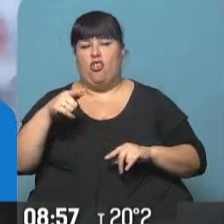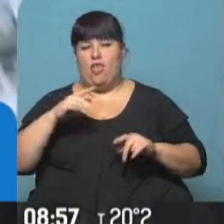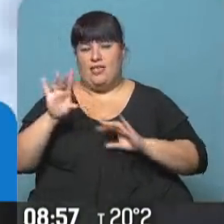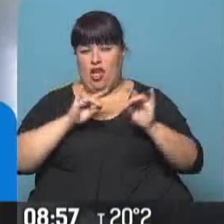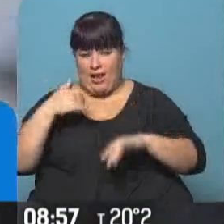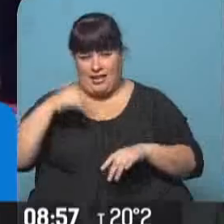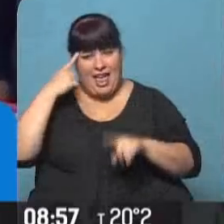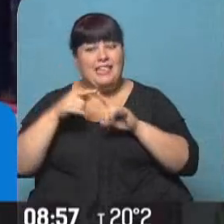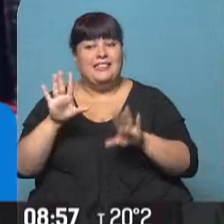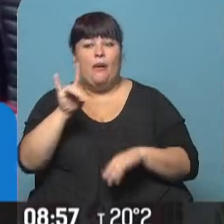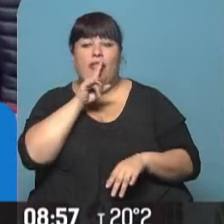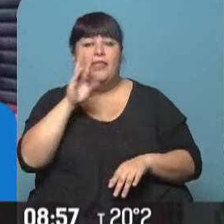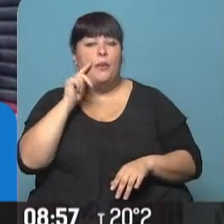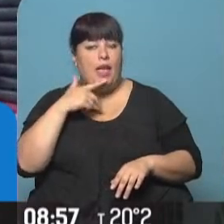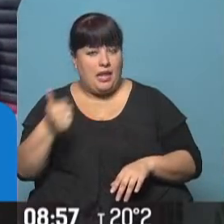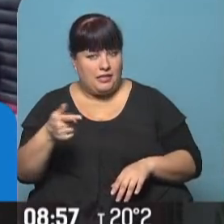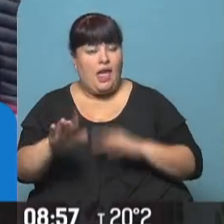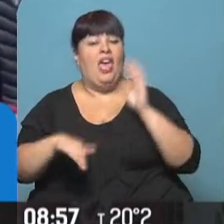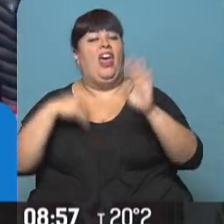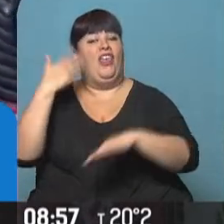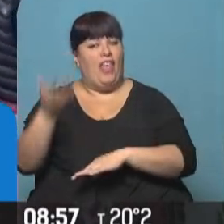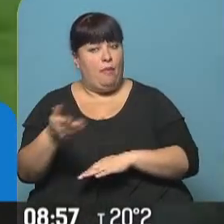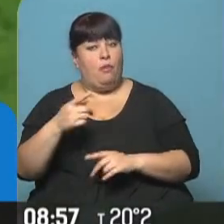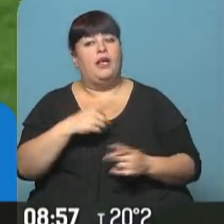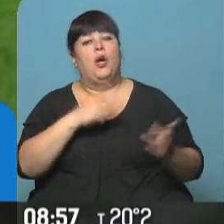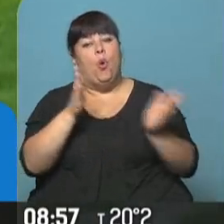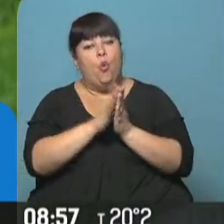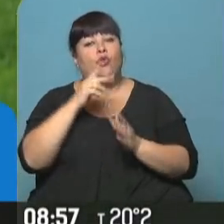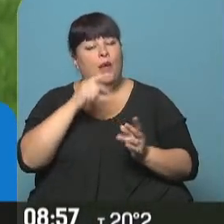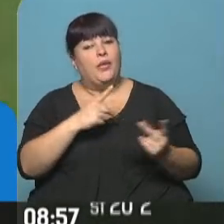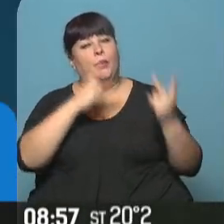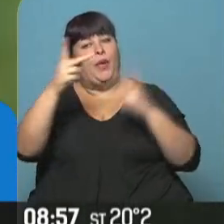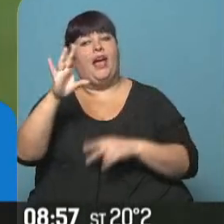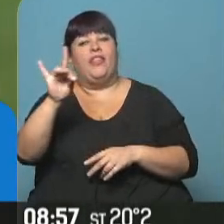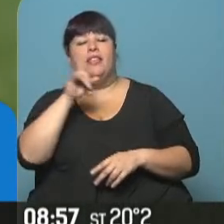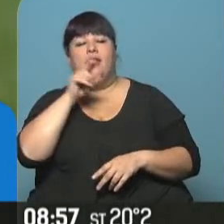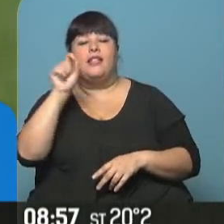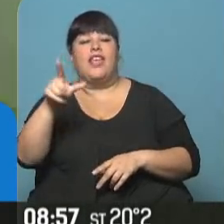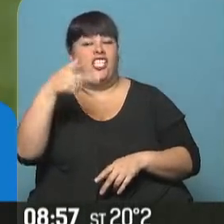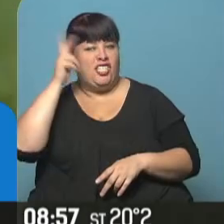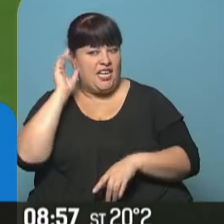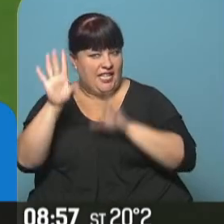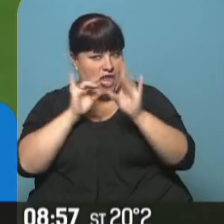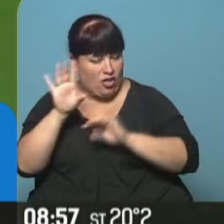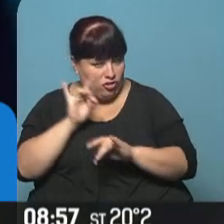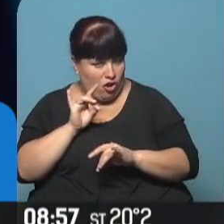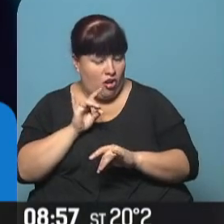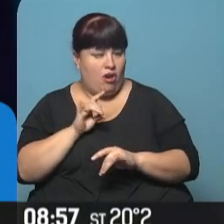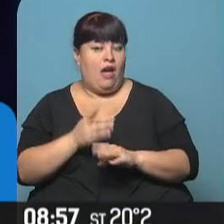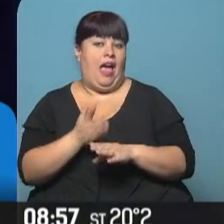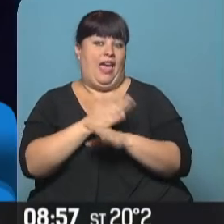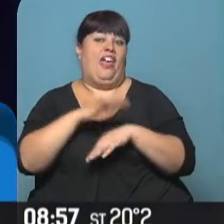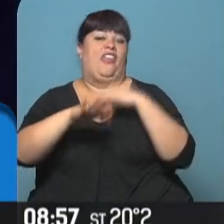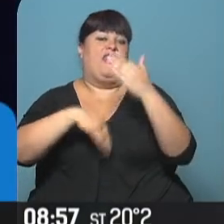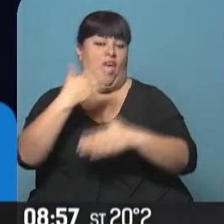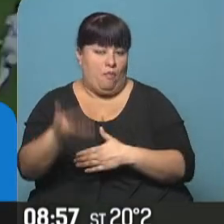argentina que dirigía marcelo bielsa en ese momento posteriormente se traslada con marcelo piensa también a dirigir la selección de chile la previa de lo